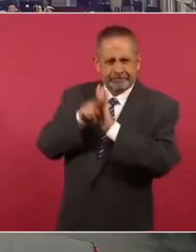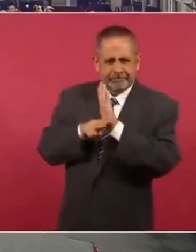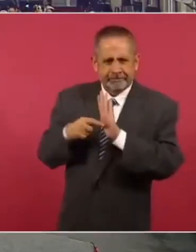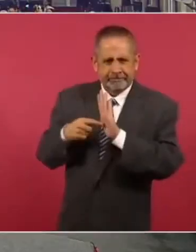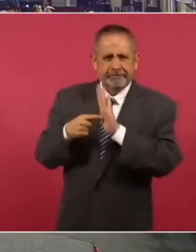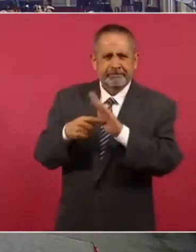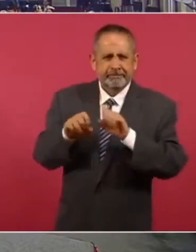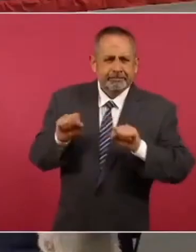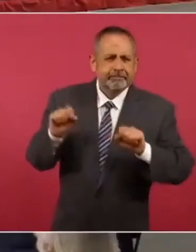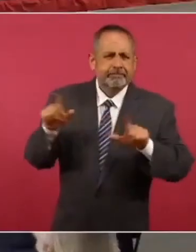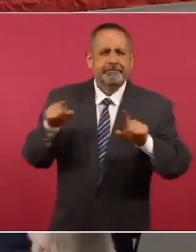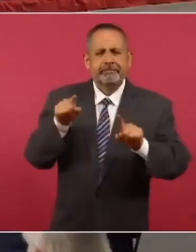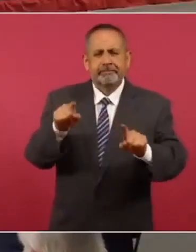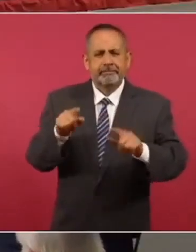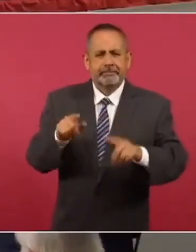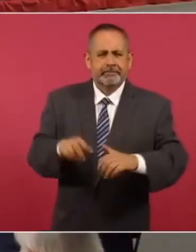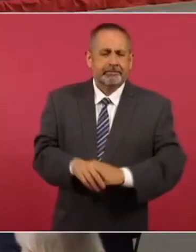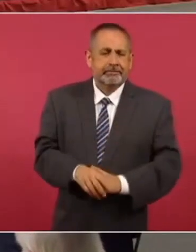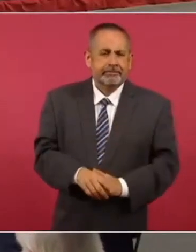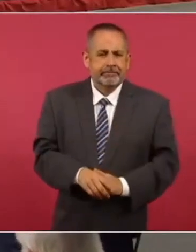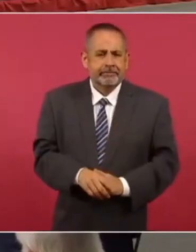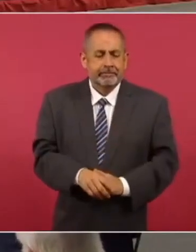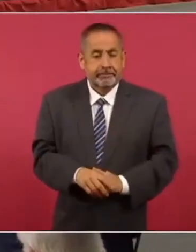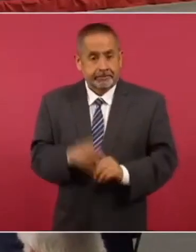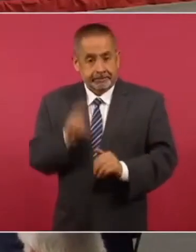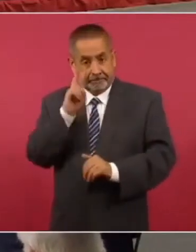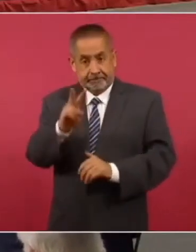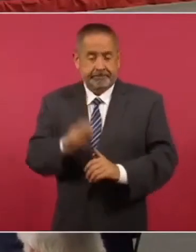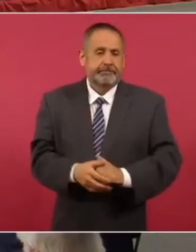mostrar esto. Miren,